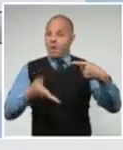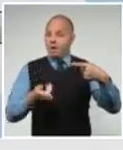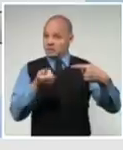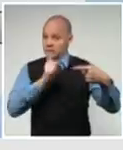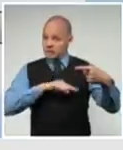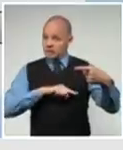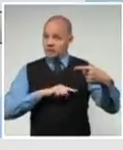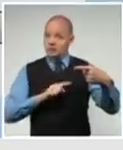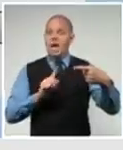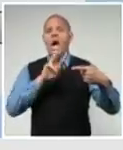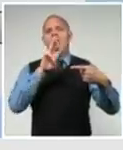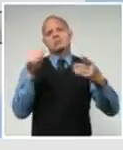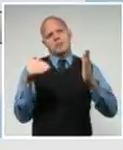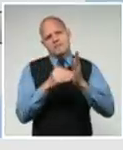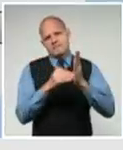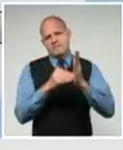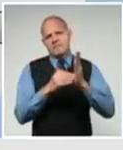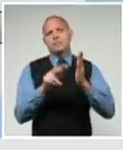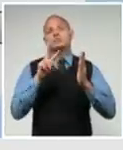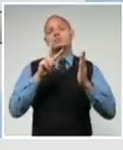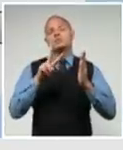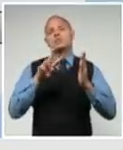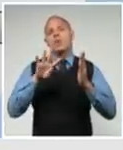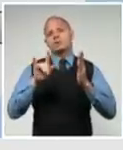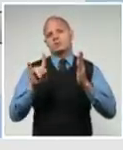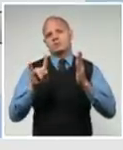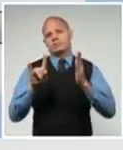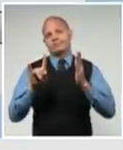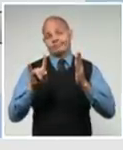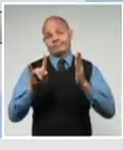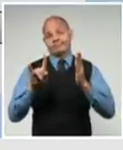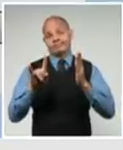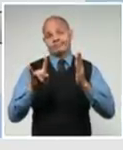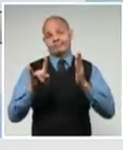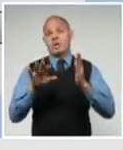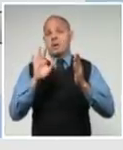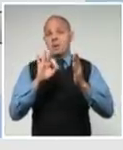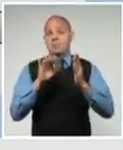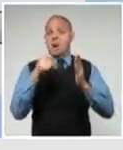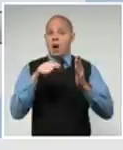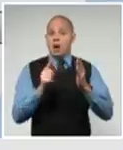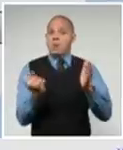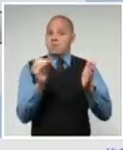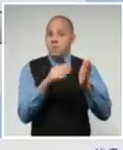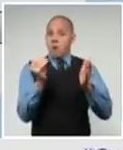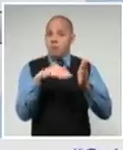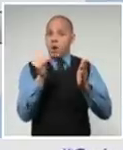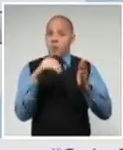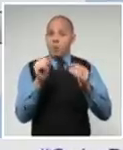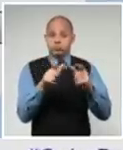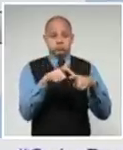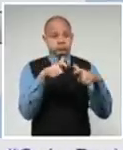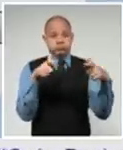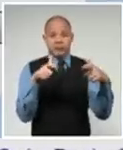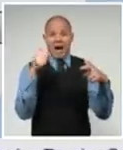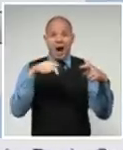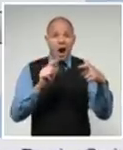3.249 personas con esta enfermedad y la cifra se incrementa a